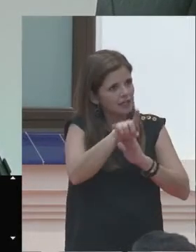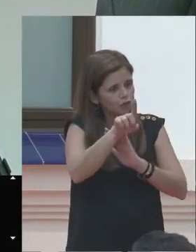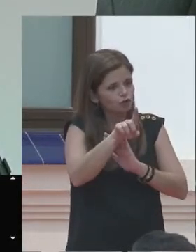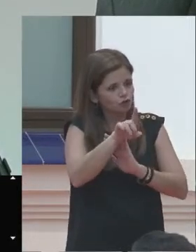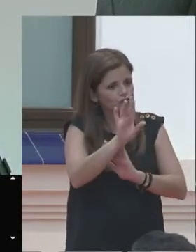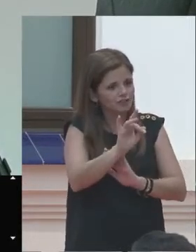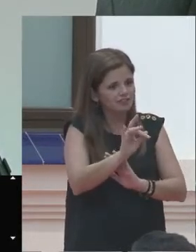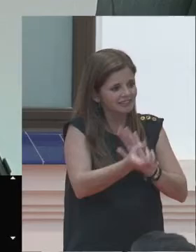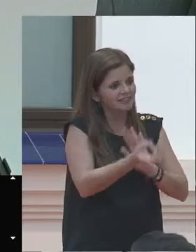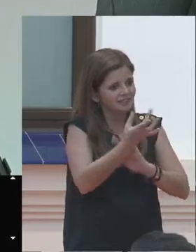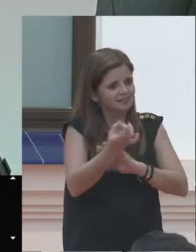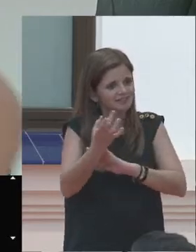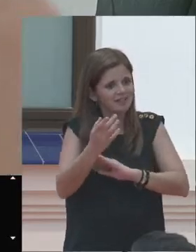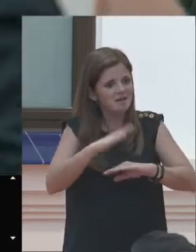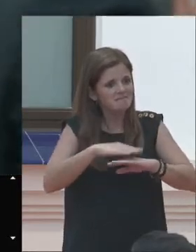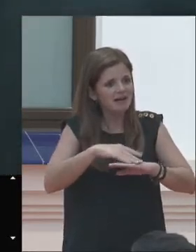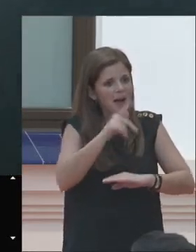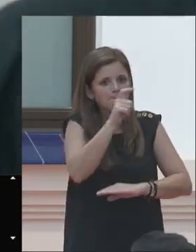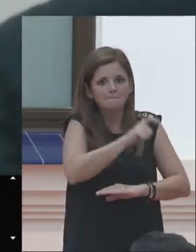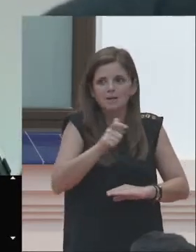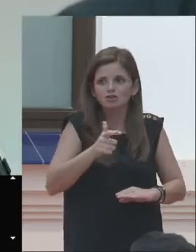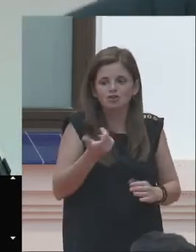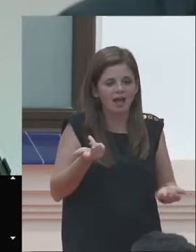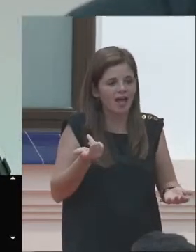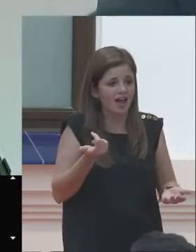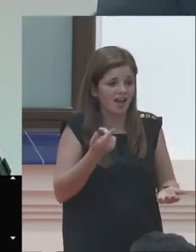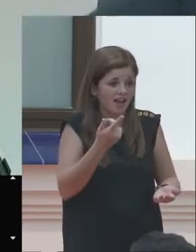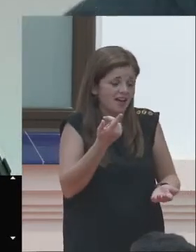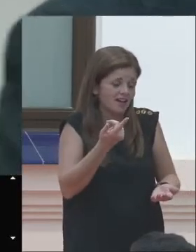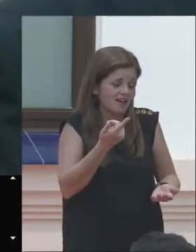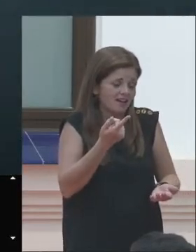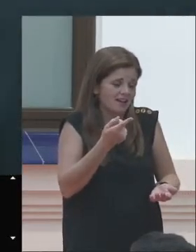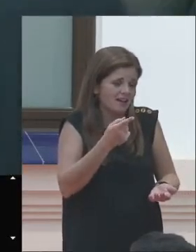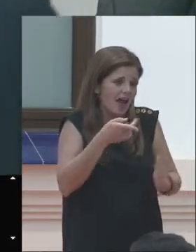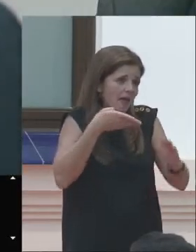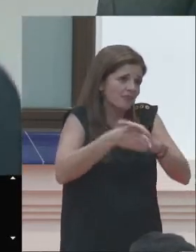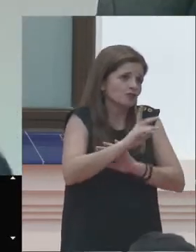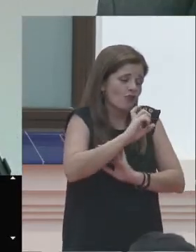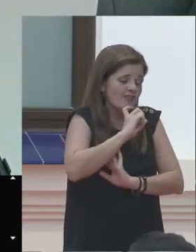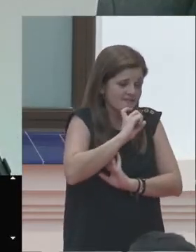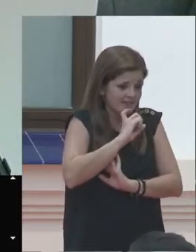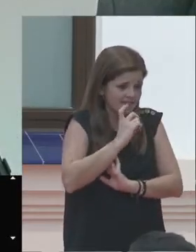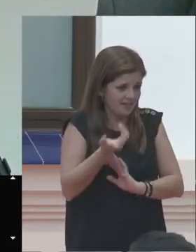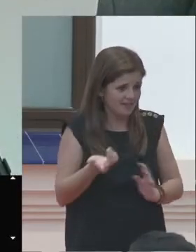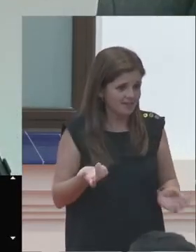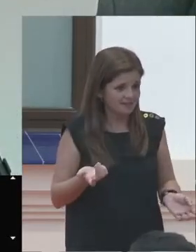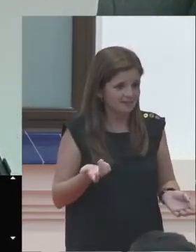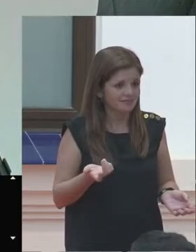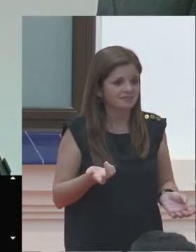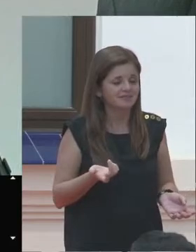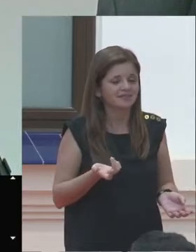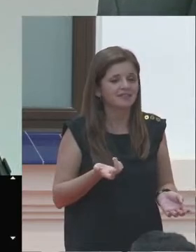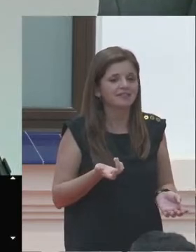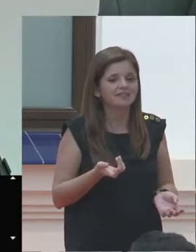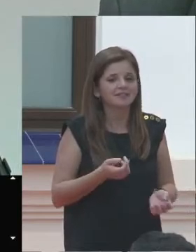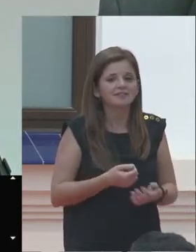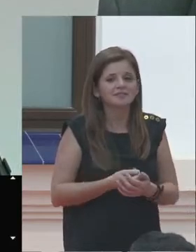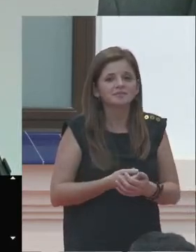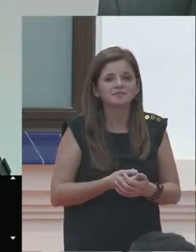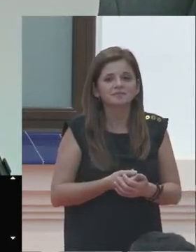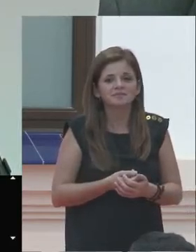para personas pues con ese difícil acceso o lo que sea, o con esas, ¿cómo era, Juan